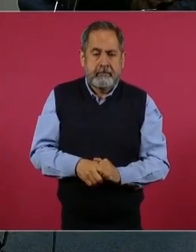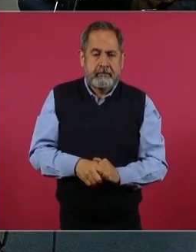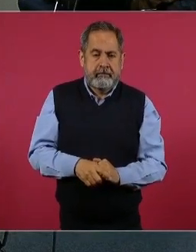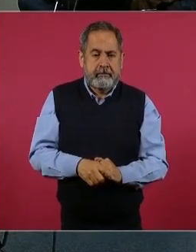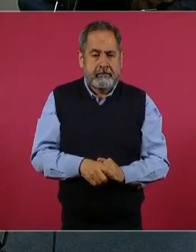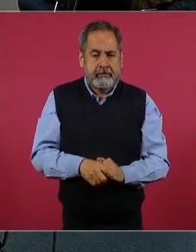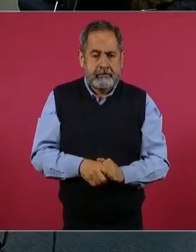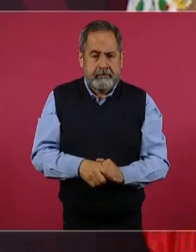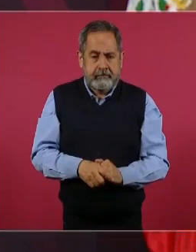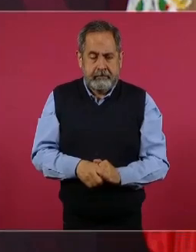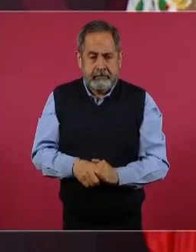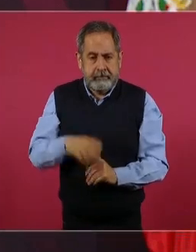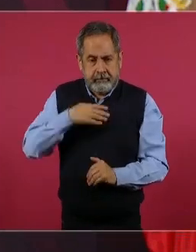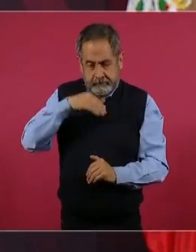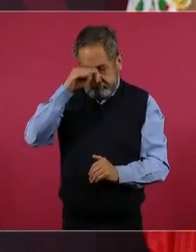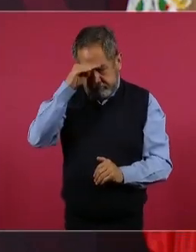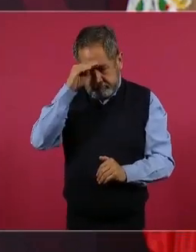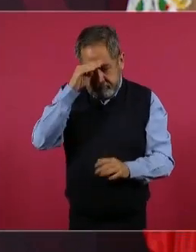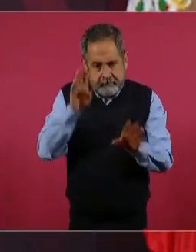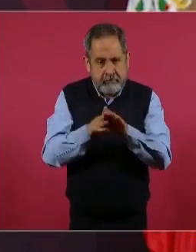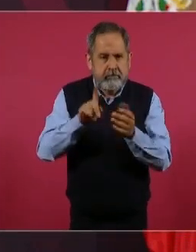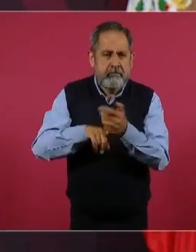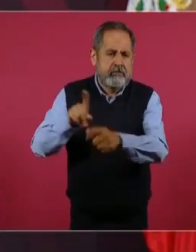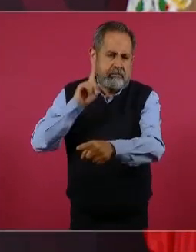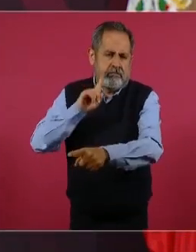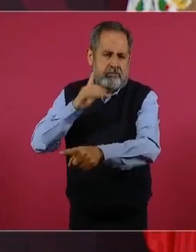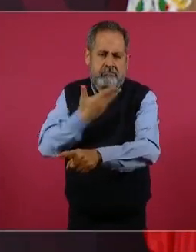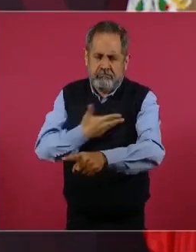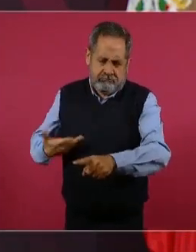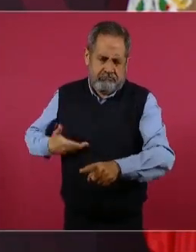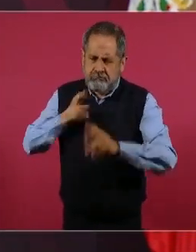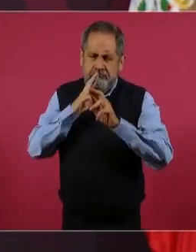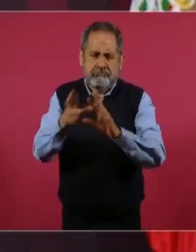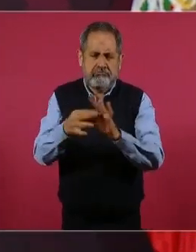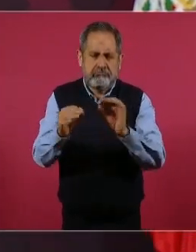lo va a resolver la presidenta.